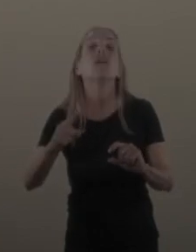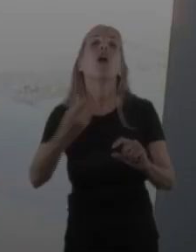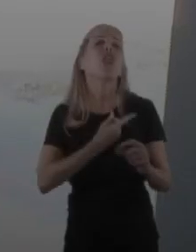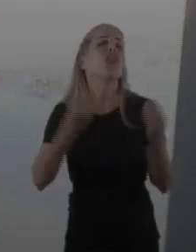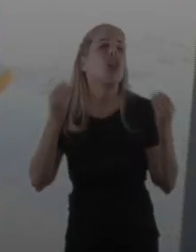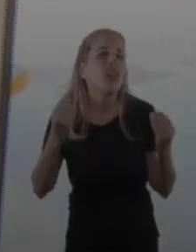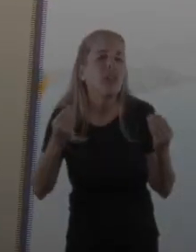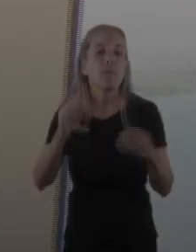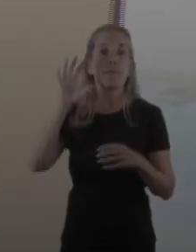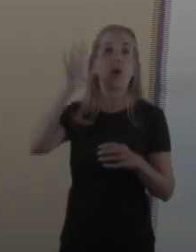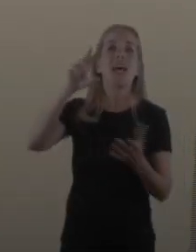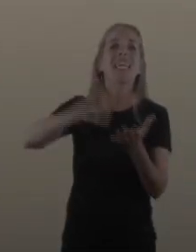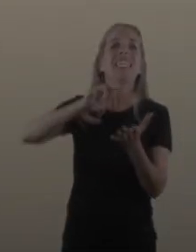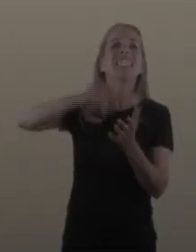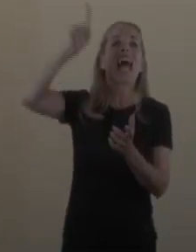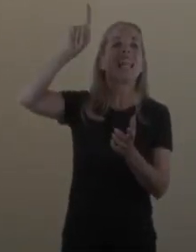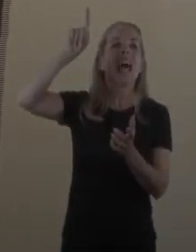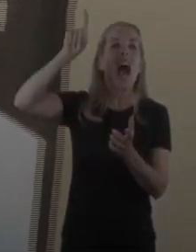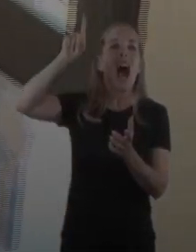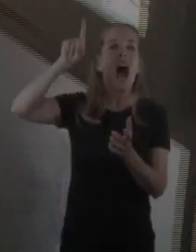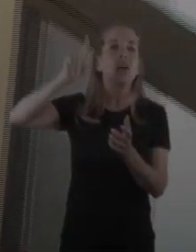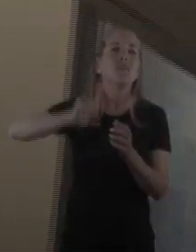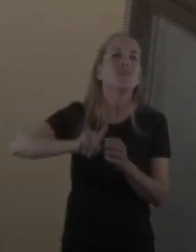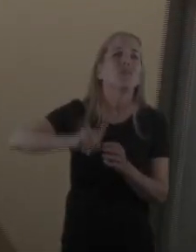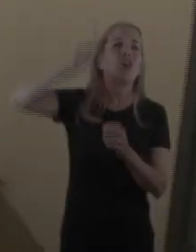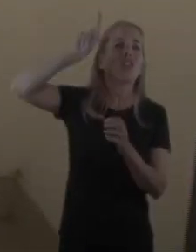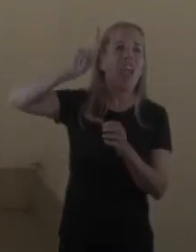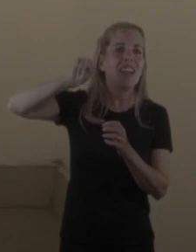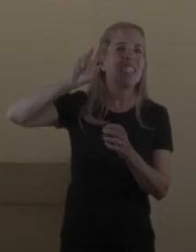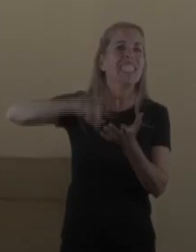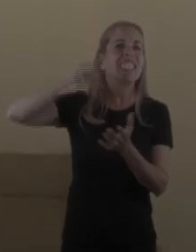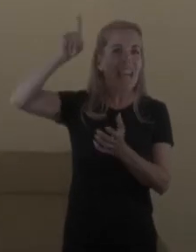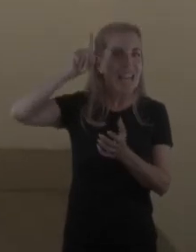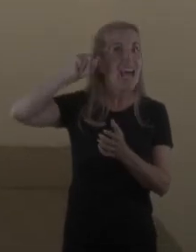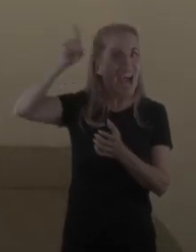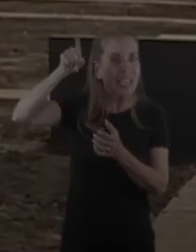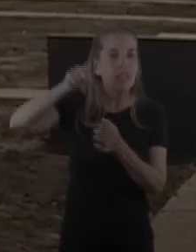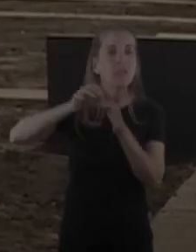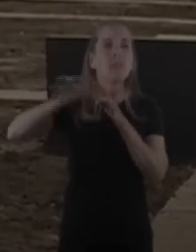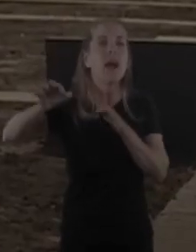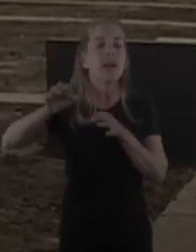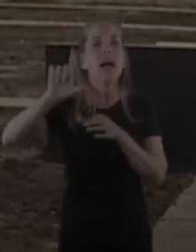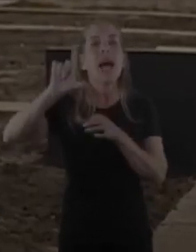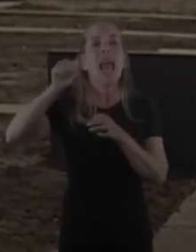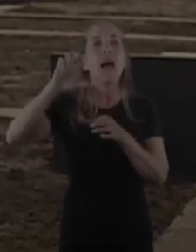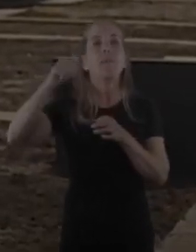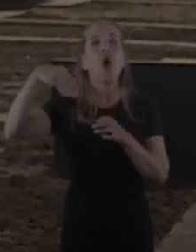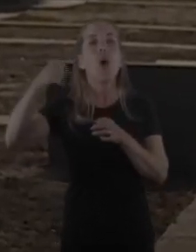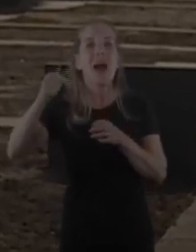con una tranquilidad ese día. ¿Saben cuál va a ser la tranquilidad mía de ese día? Que ese día yo voy a saber